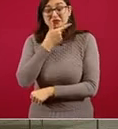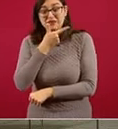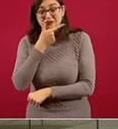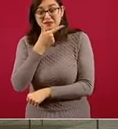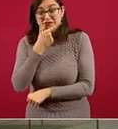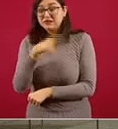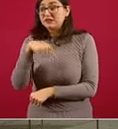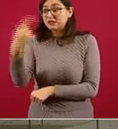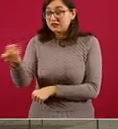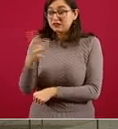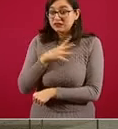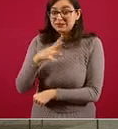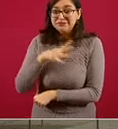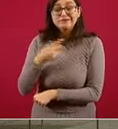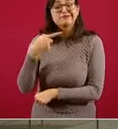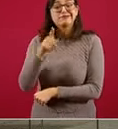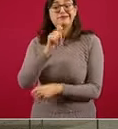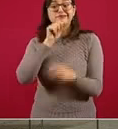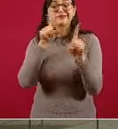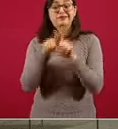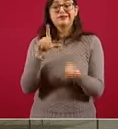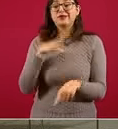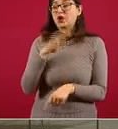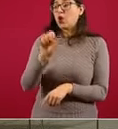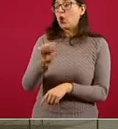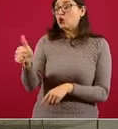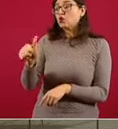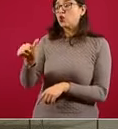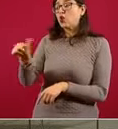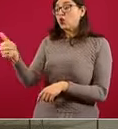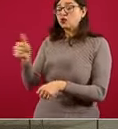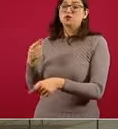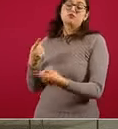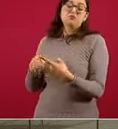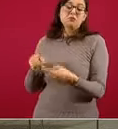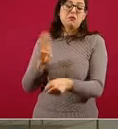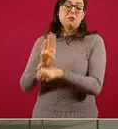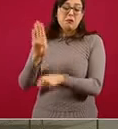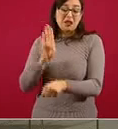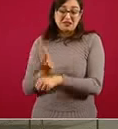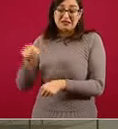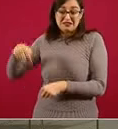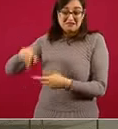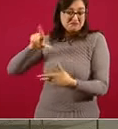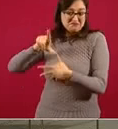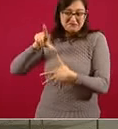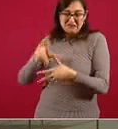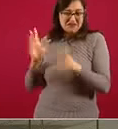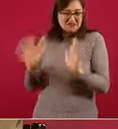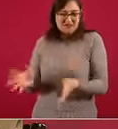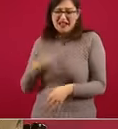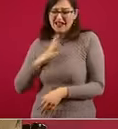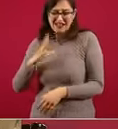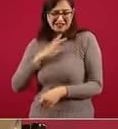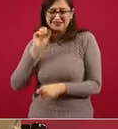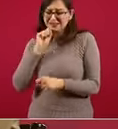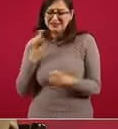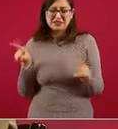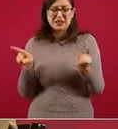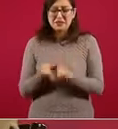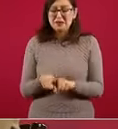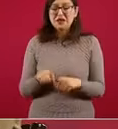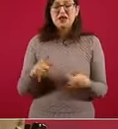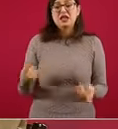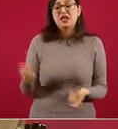habían mencionado que esas cepas ya habían estado identificadas también en Brasil, aún en Latinoamérica. Hay otras cepas que están